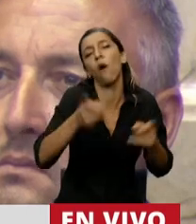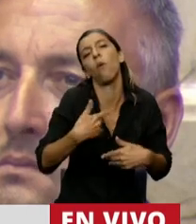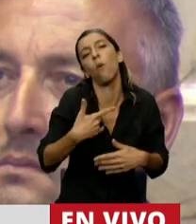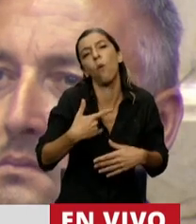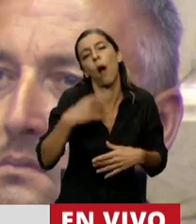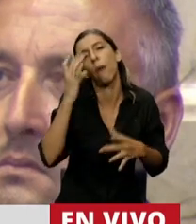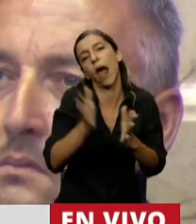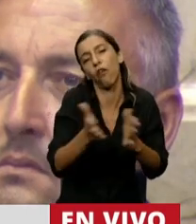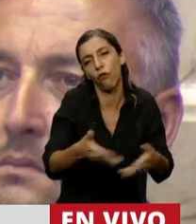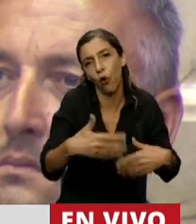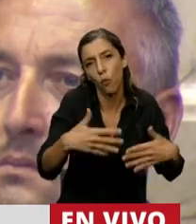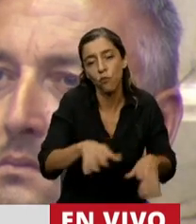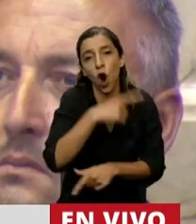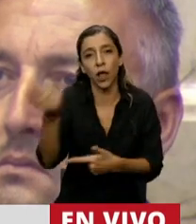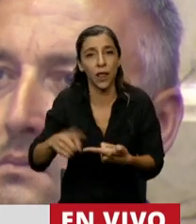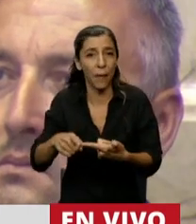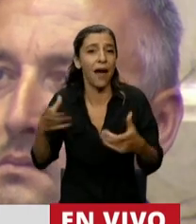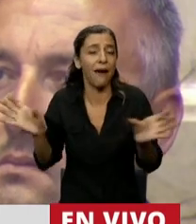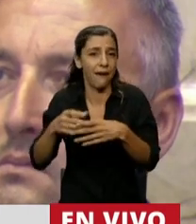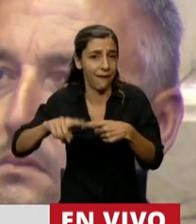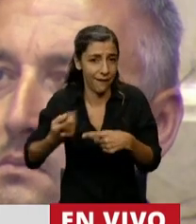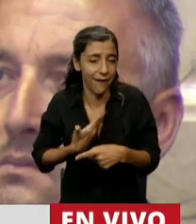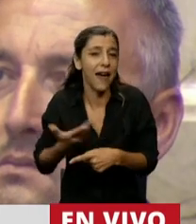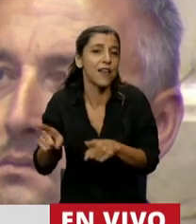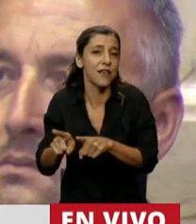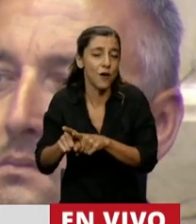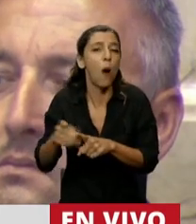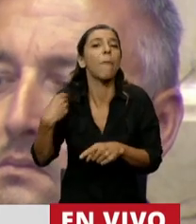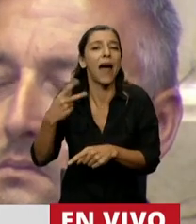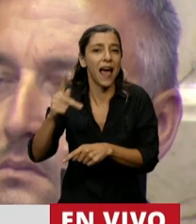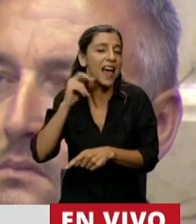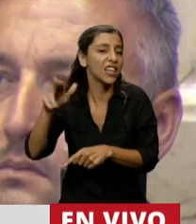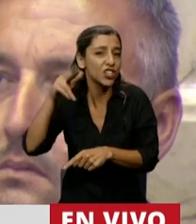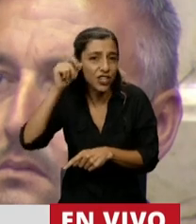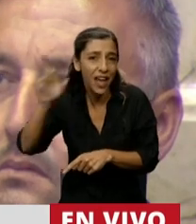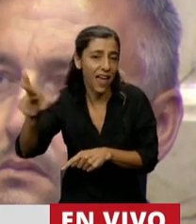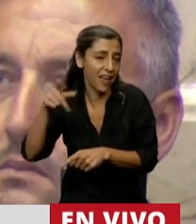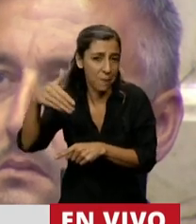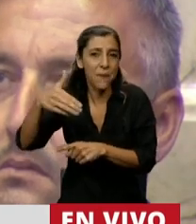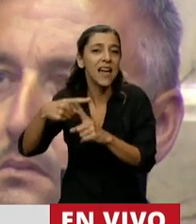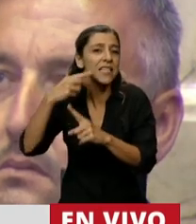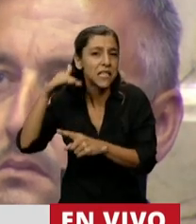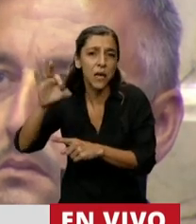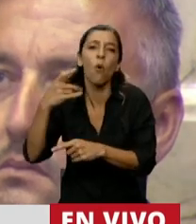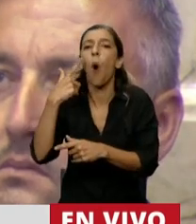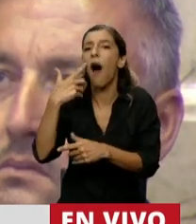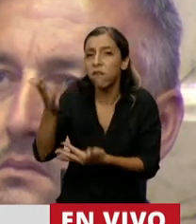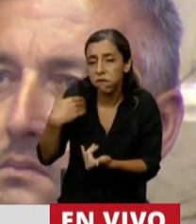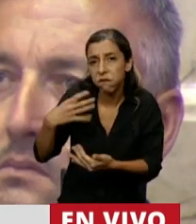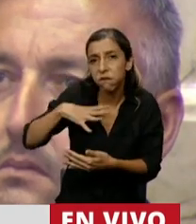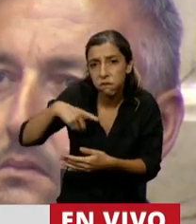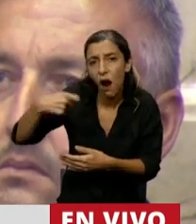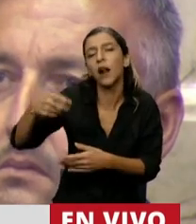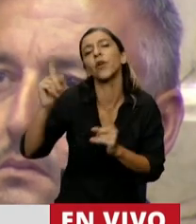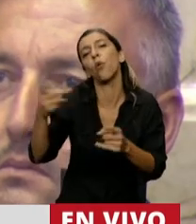del oficialismo, para Máximo Kirchner, para que pague una moratoria como se le da la gana. Y si quiere, si no, que no la pague. Hay plata